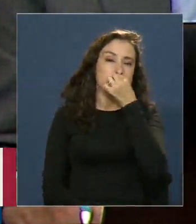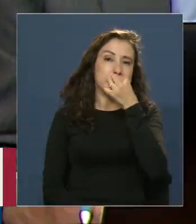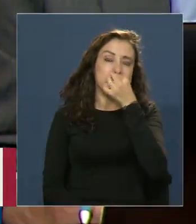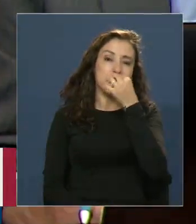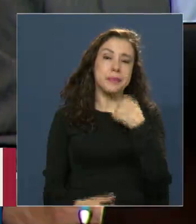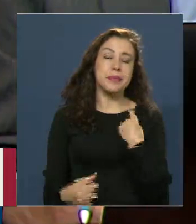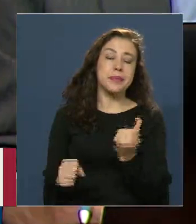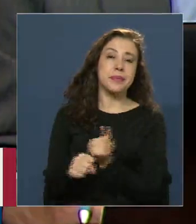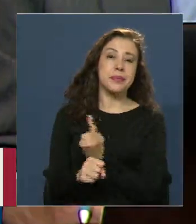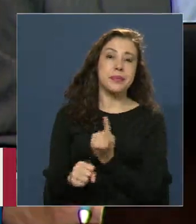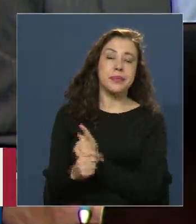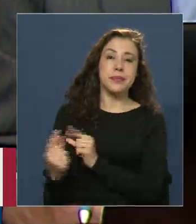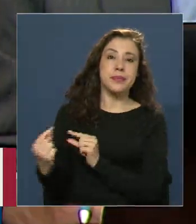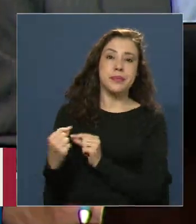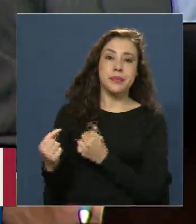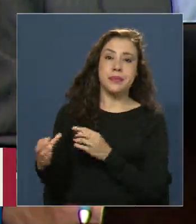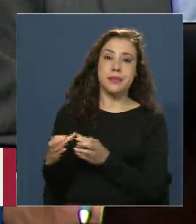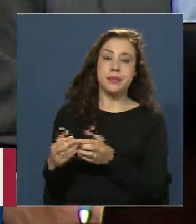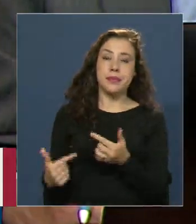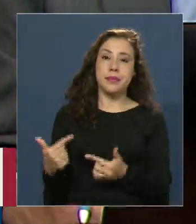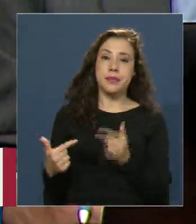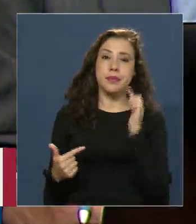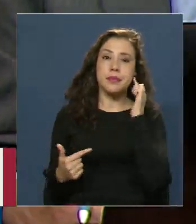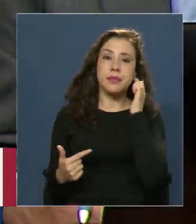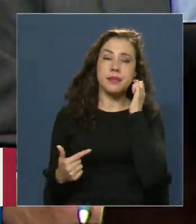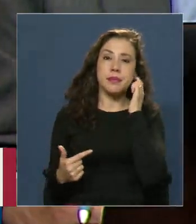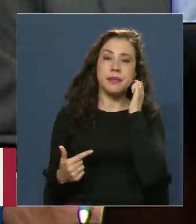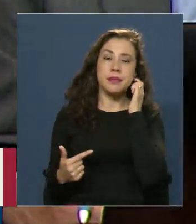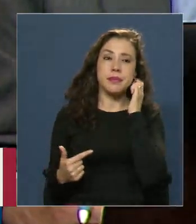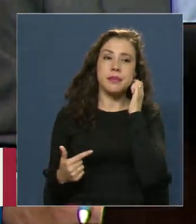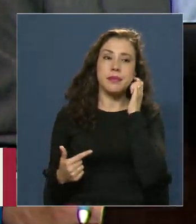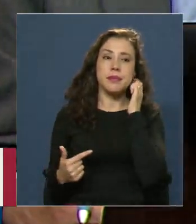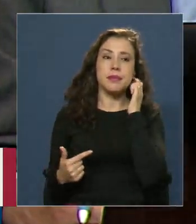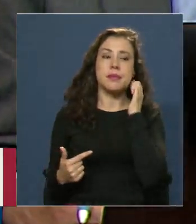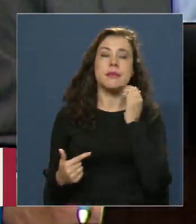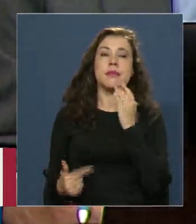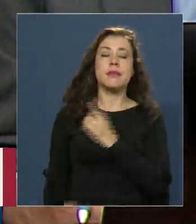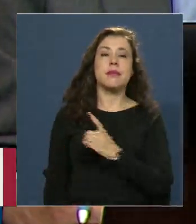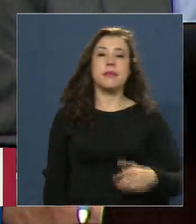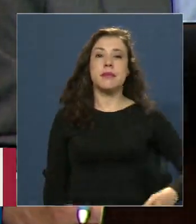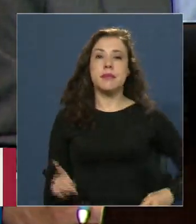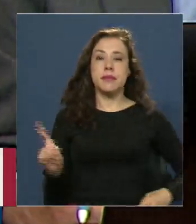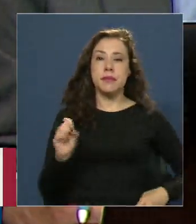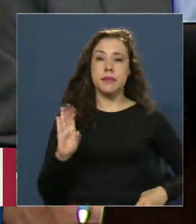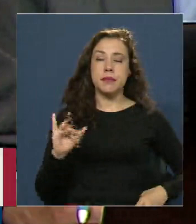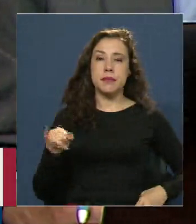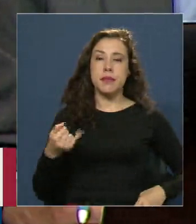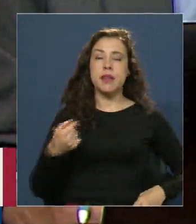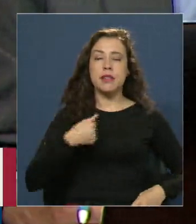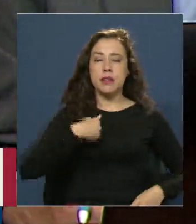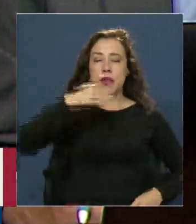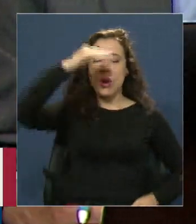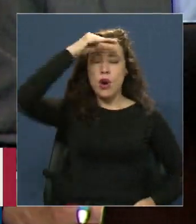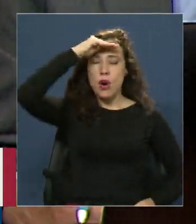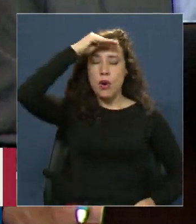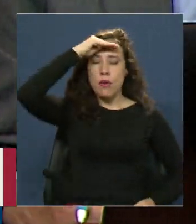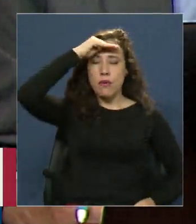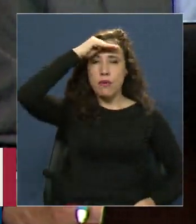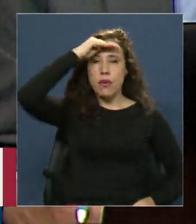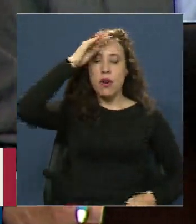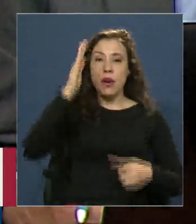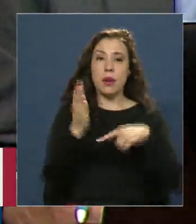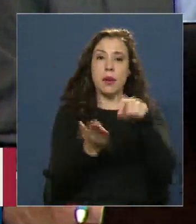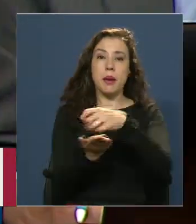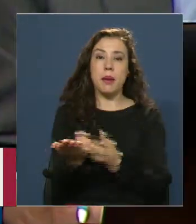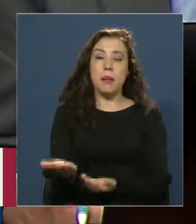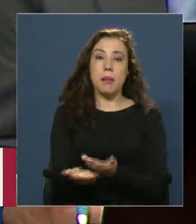hemos conversado como bancada y también en este caso con el diputado Sabaj, y porque confío en que se envíe esa